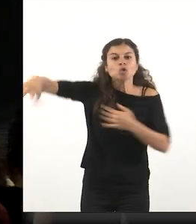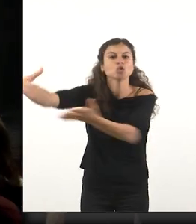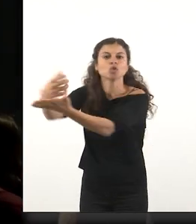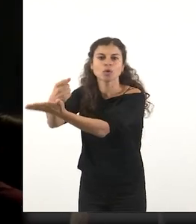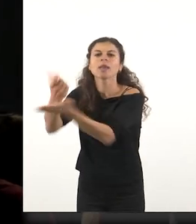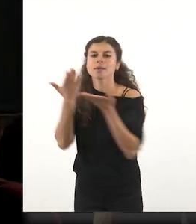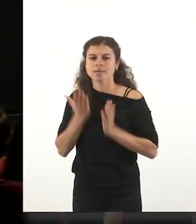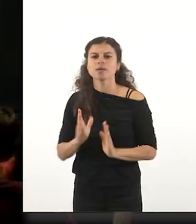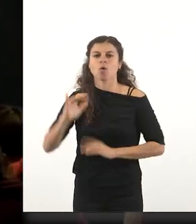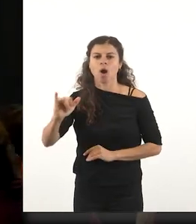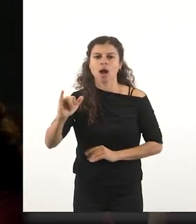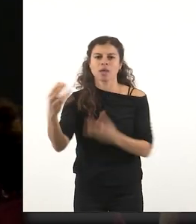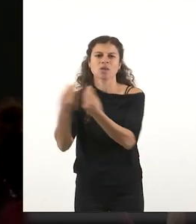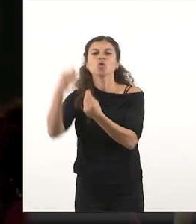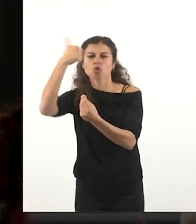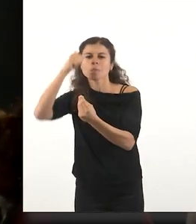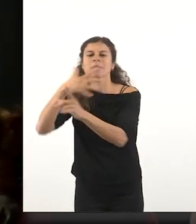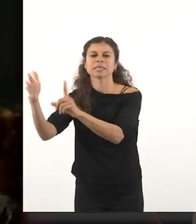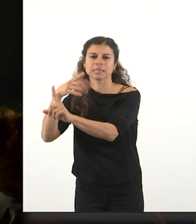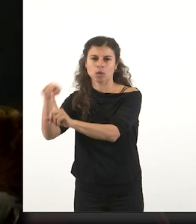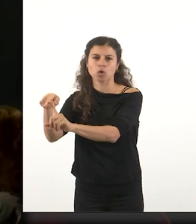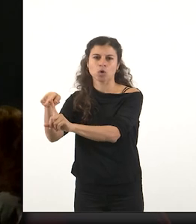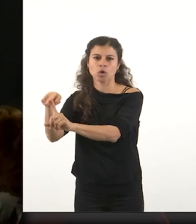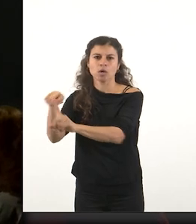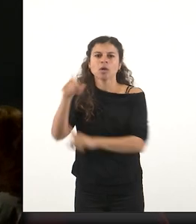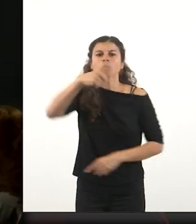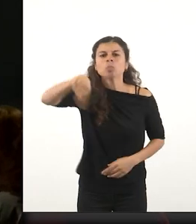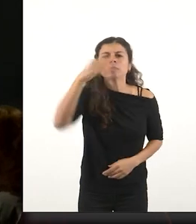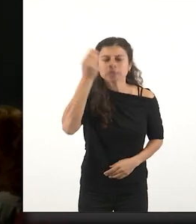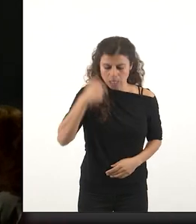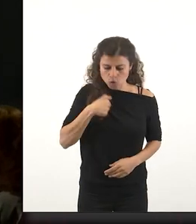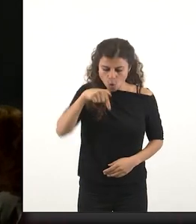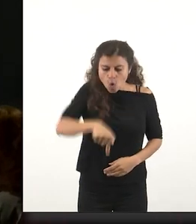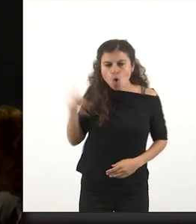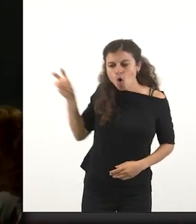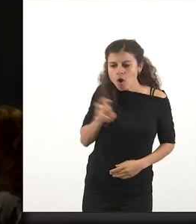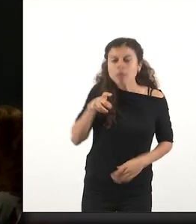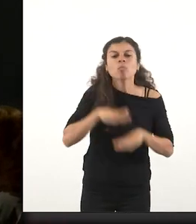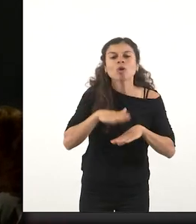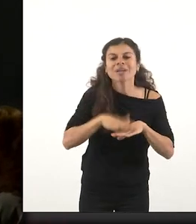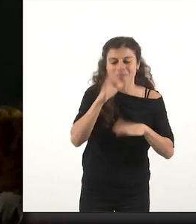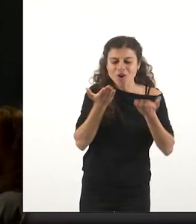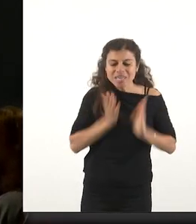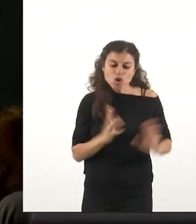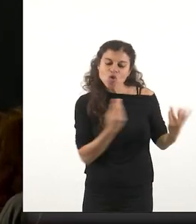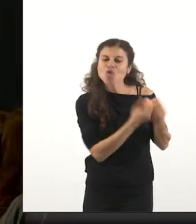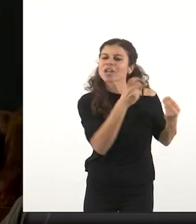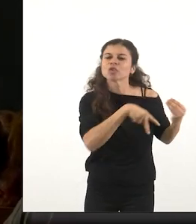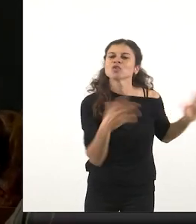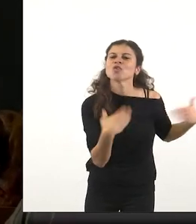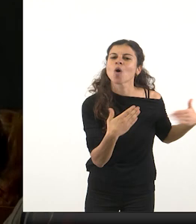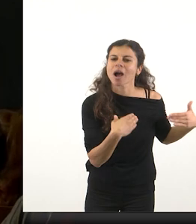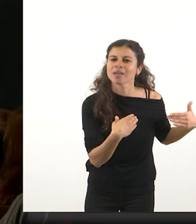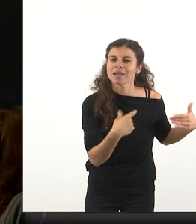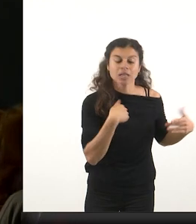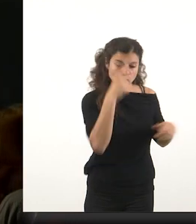sus maltratadores. ¿Por qué creéis que estoy aquí hoy? ¿Yo? Porque no tengo hijos que me vinculen con Antonio. Y porque le dije a mi psicóloga que quería contar